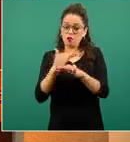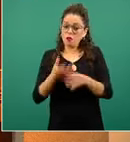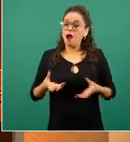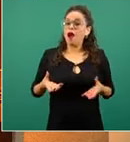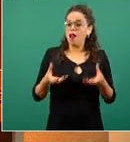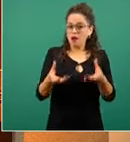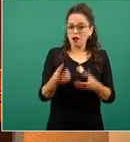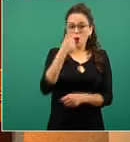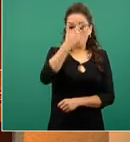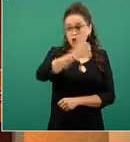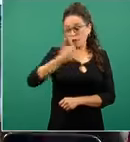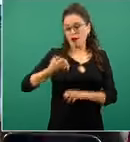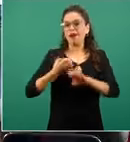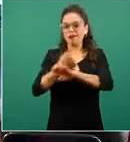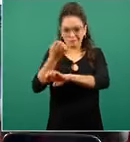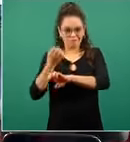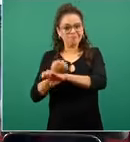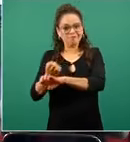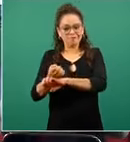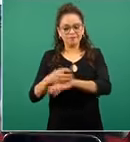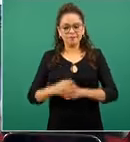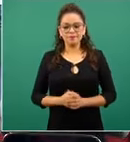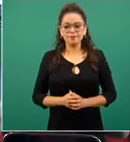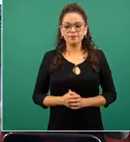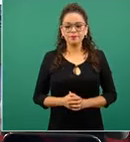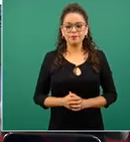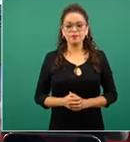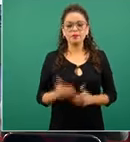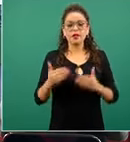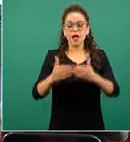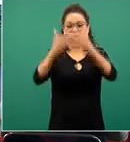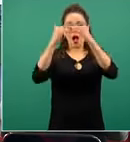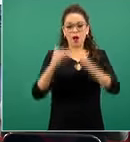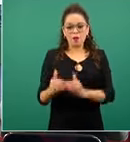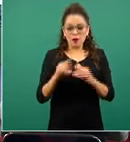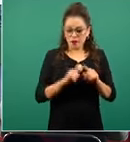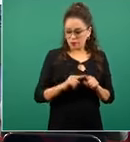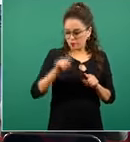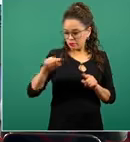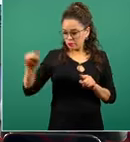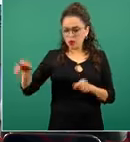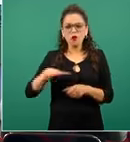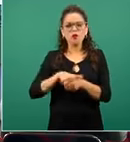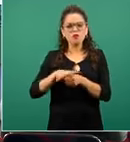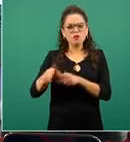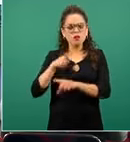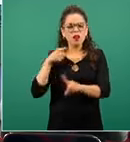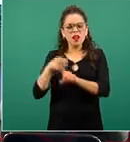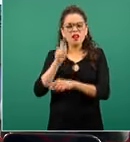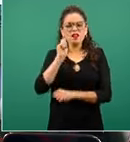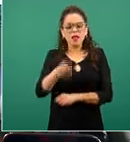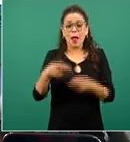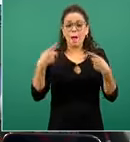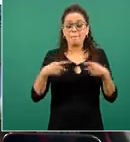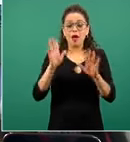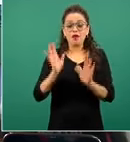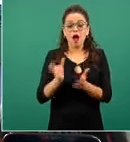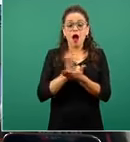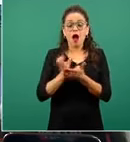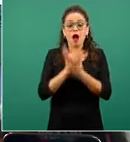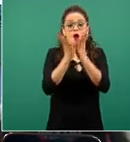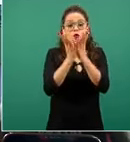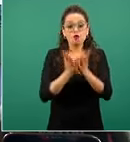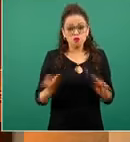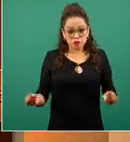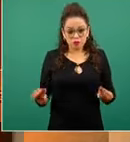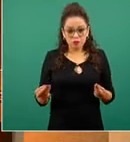entidades federativas. La siguiente curva es precisamente la de las personas recuperadas, están graficadas y distribuidas por semana